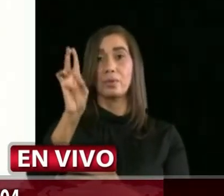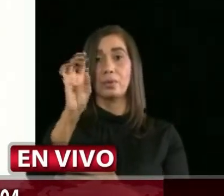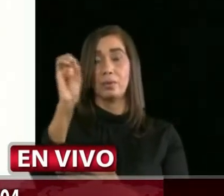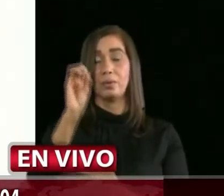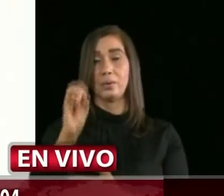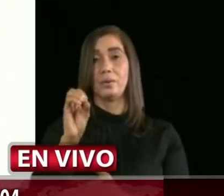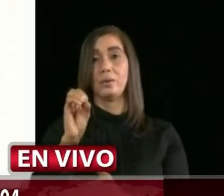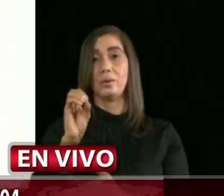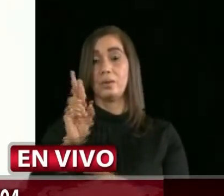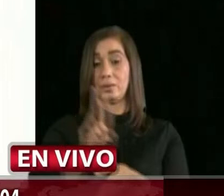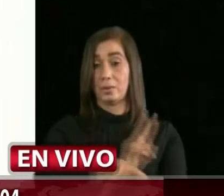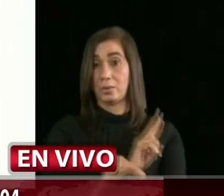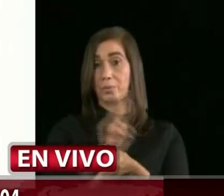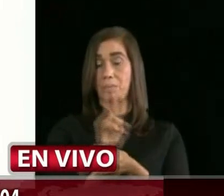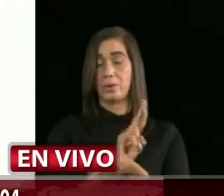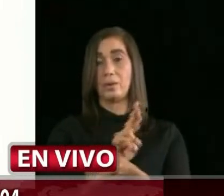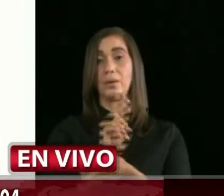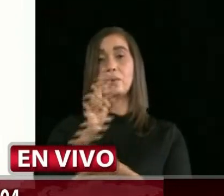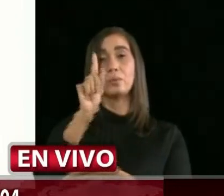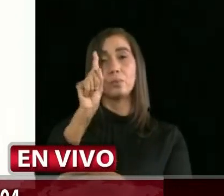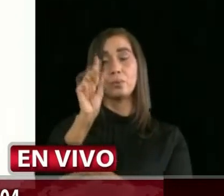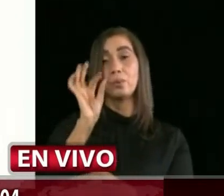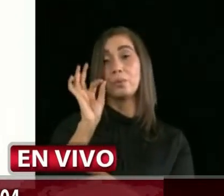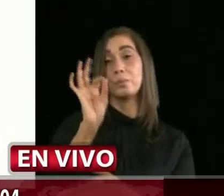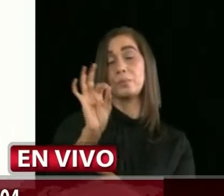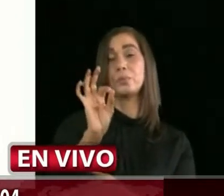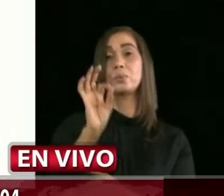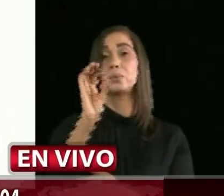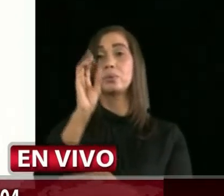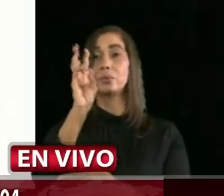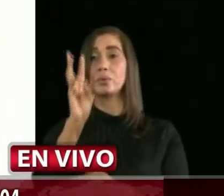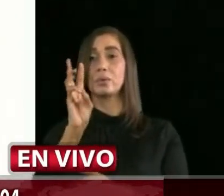2.57%. La Romana,